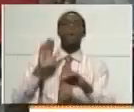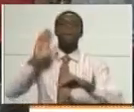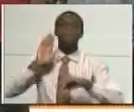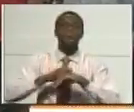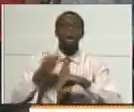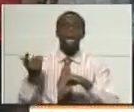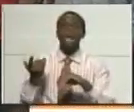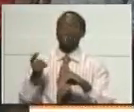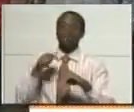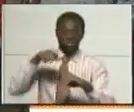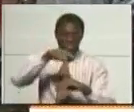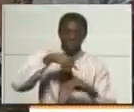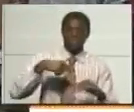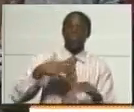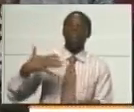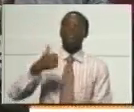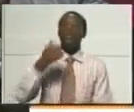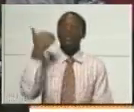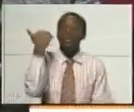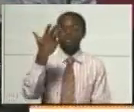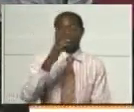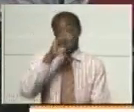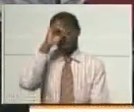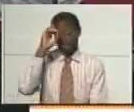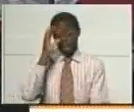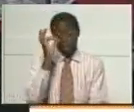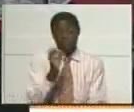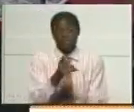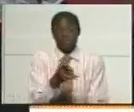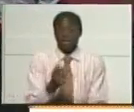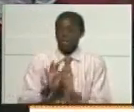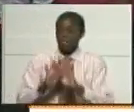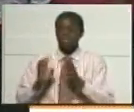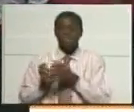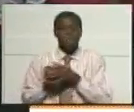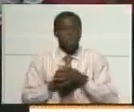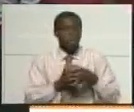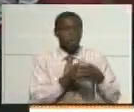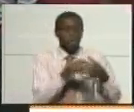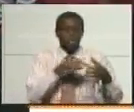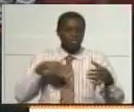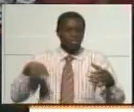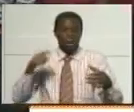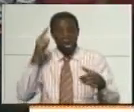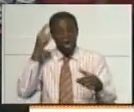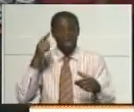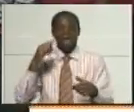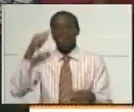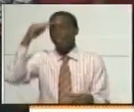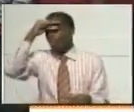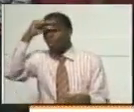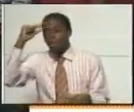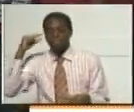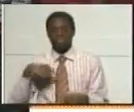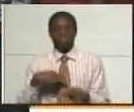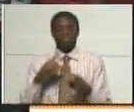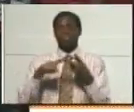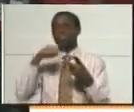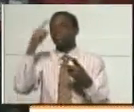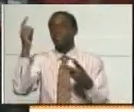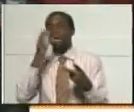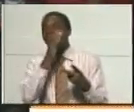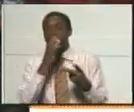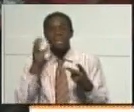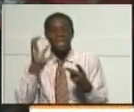terroristas, Diosdado, de la MUD, por culpa de la banda de terroristas de Julio Borges, de Enrique Capriles